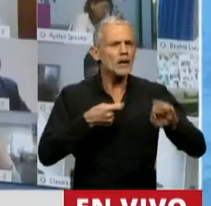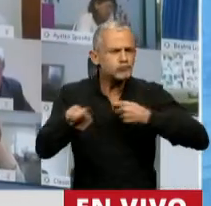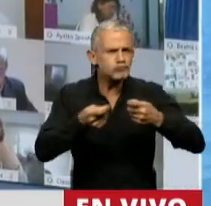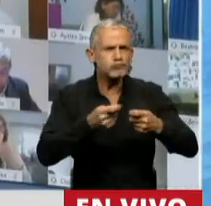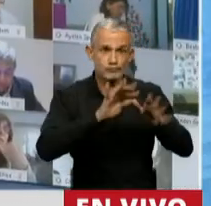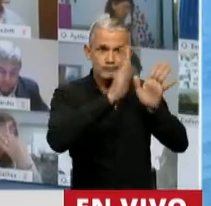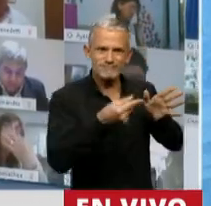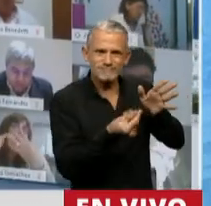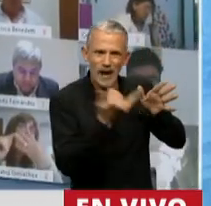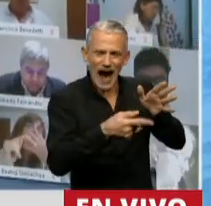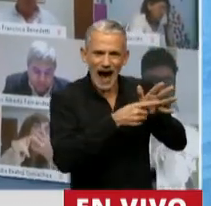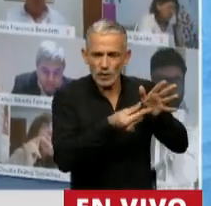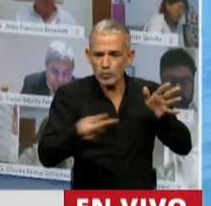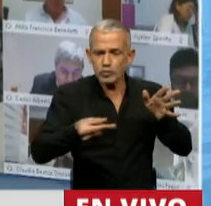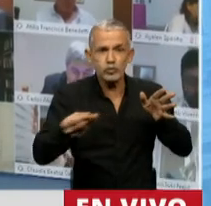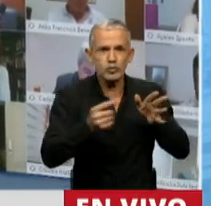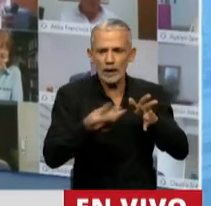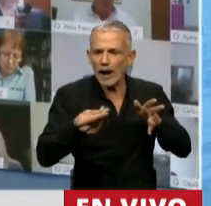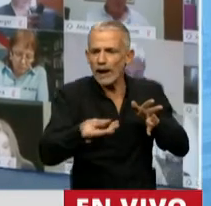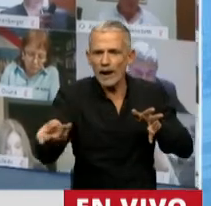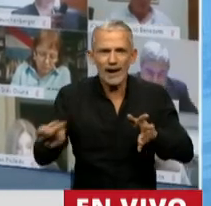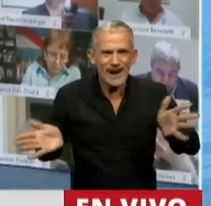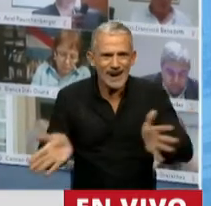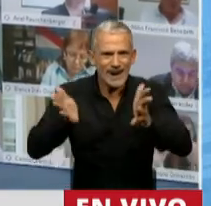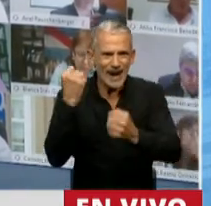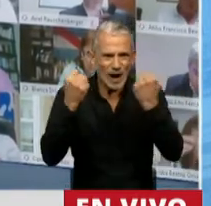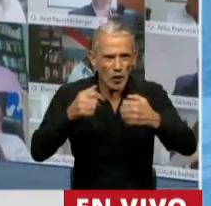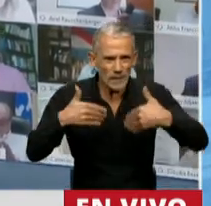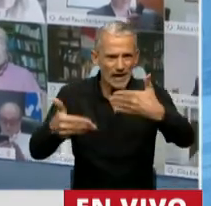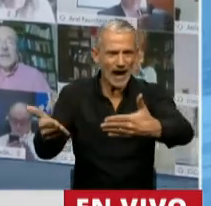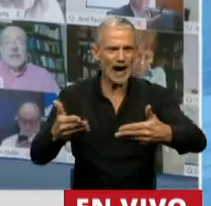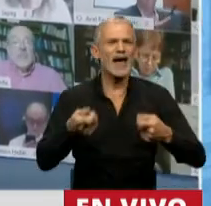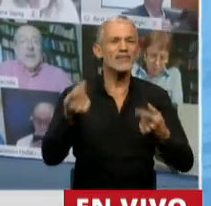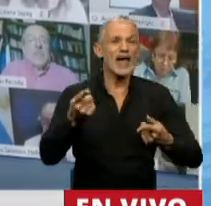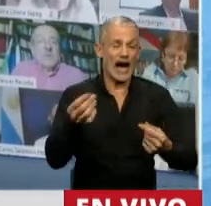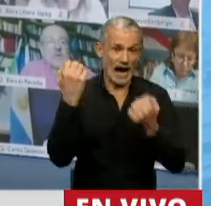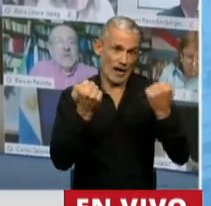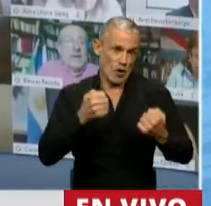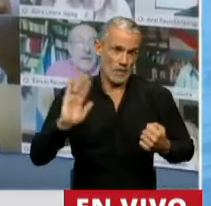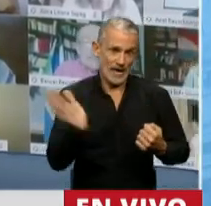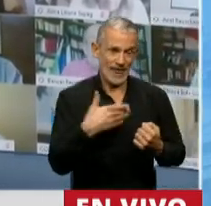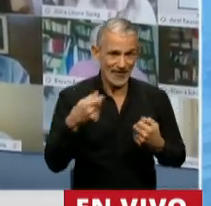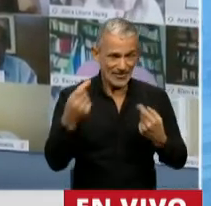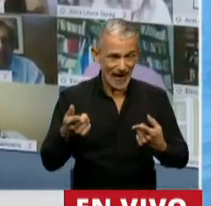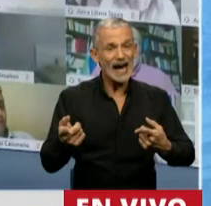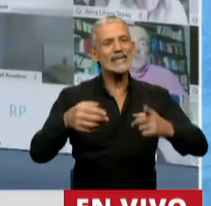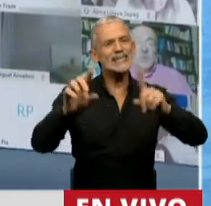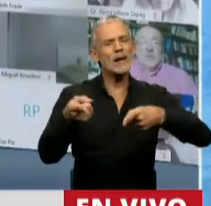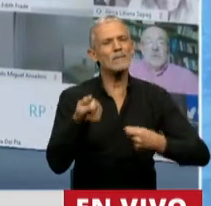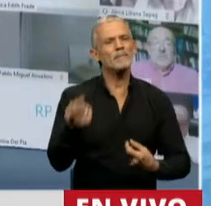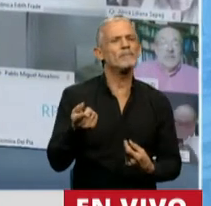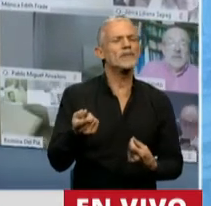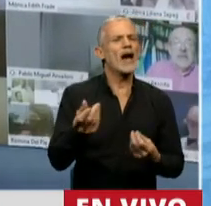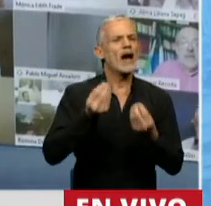estos activos que apoye el arranque de la economía, como se propone, va a aportar a ella en su conjunto y también, en la medida que